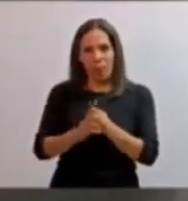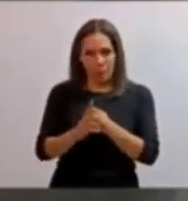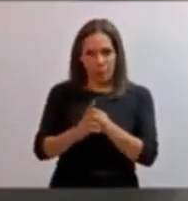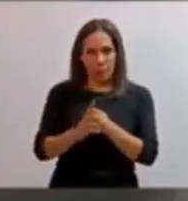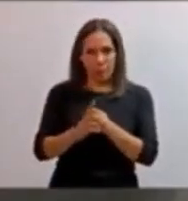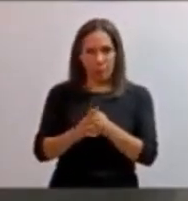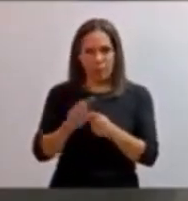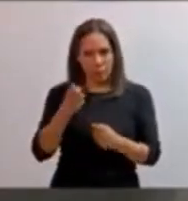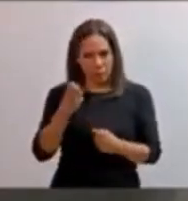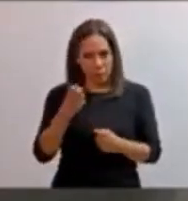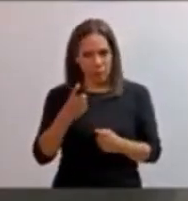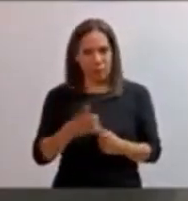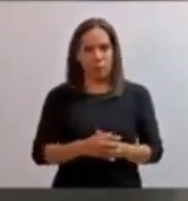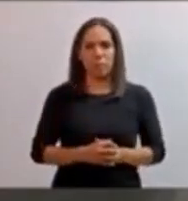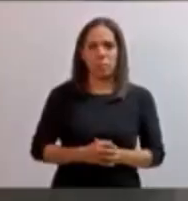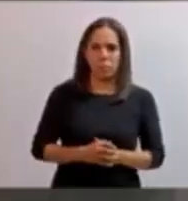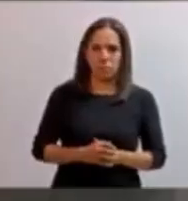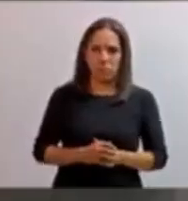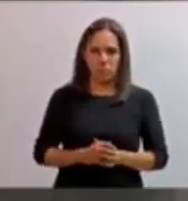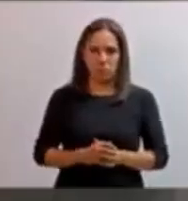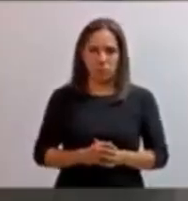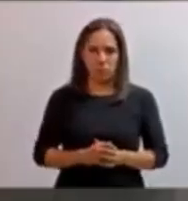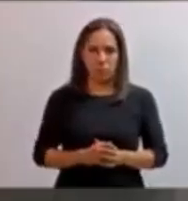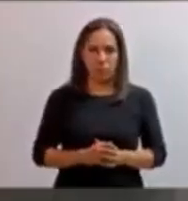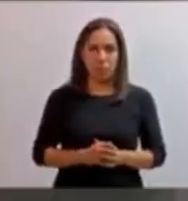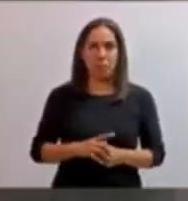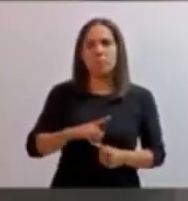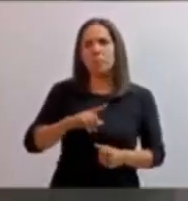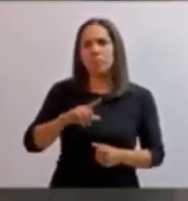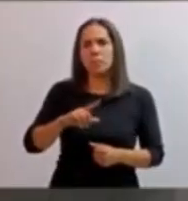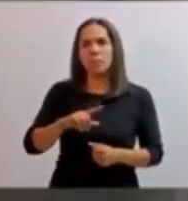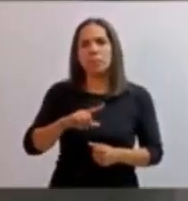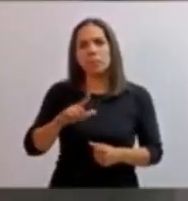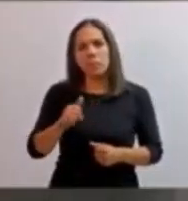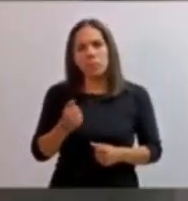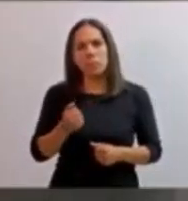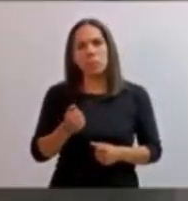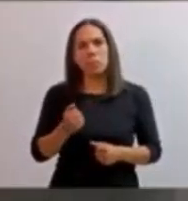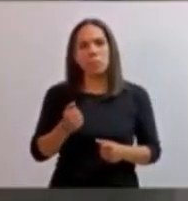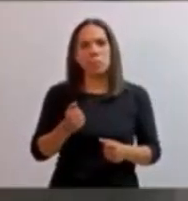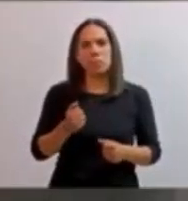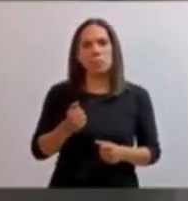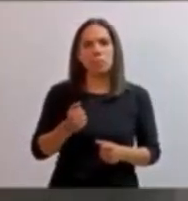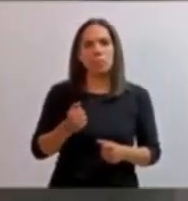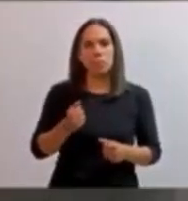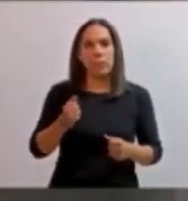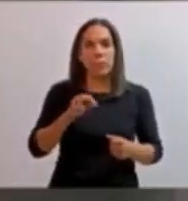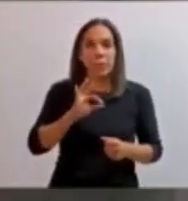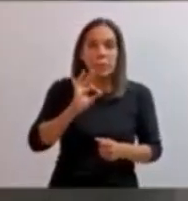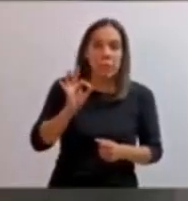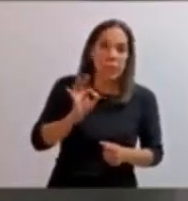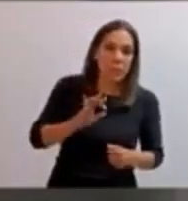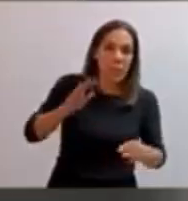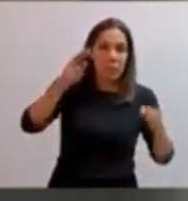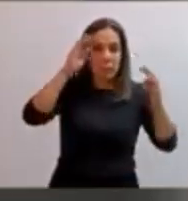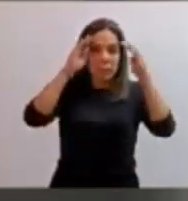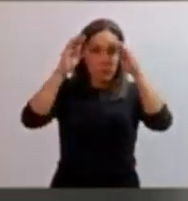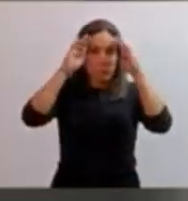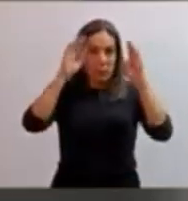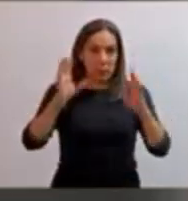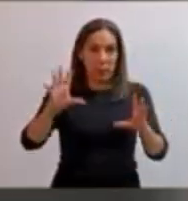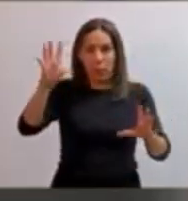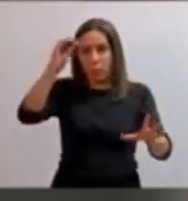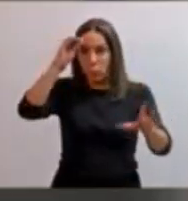hay otro elemento importante. De pronto pensamos que estos aprendizajes, ¿no?